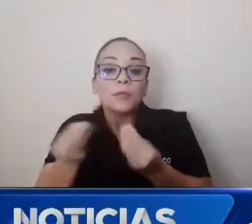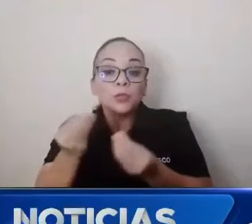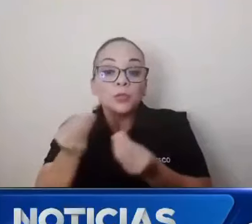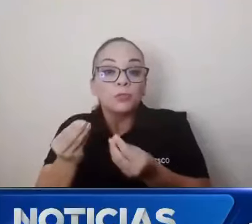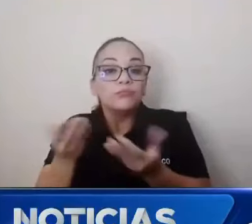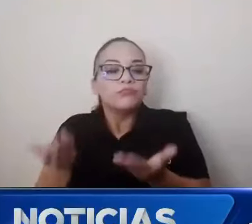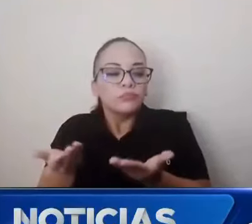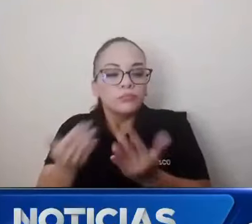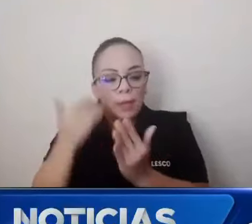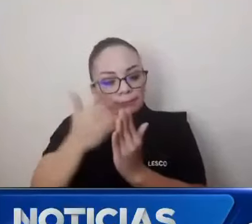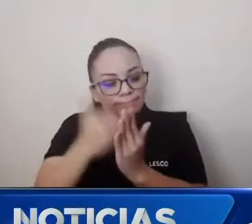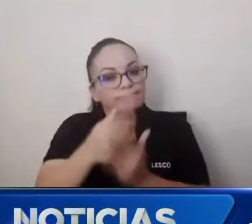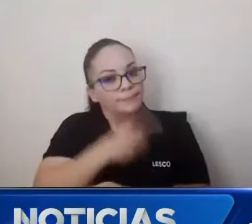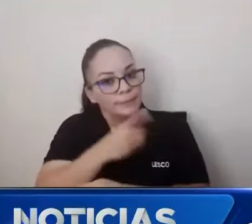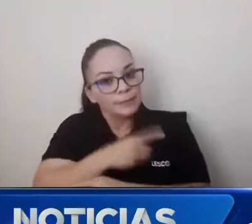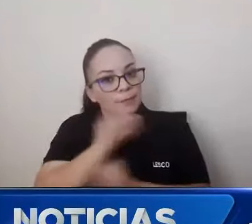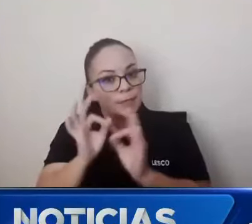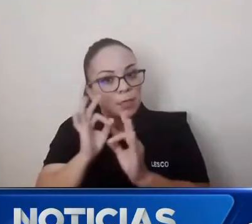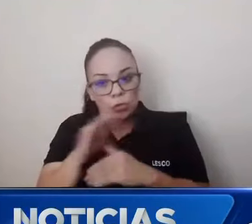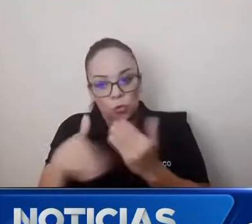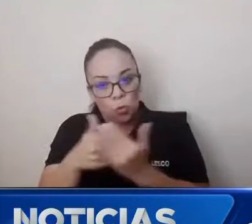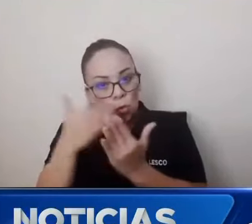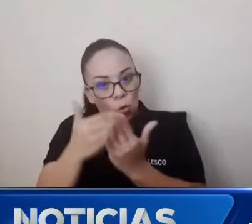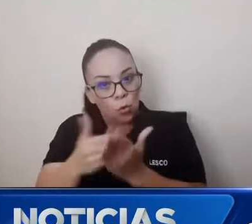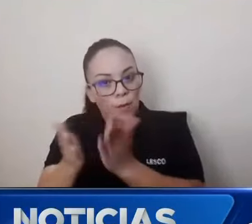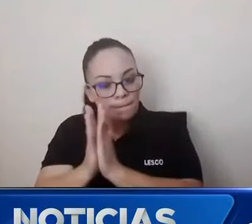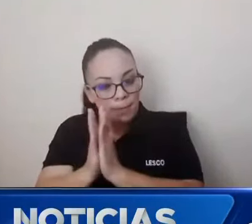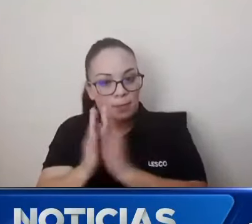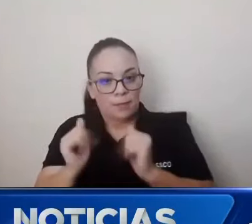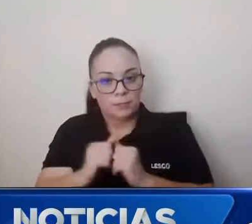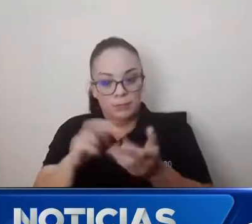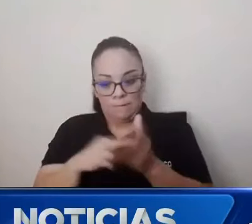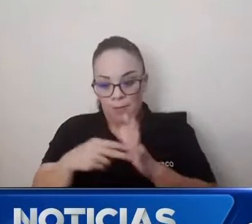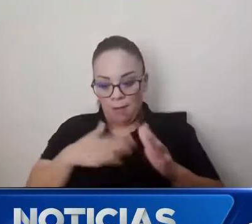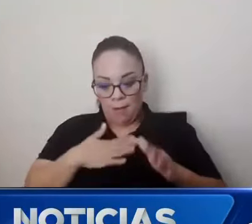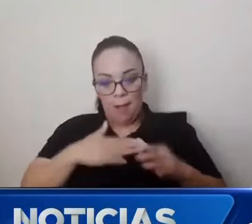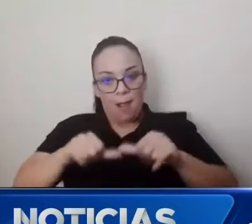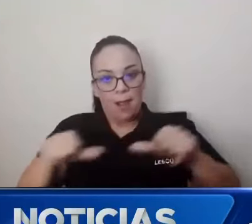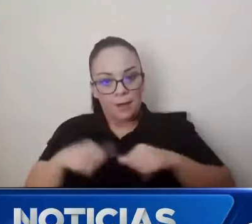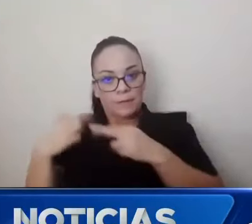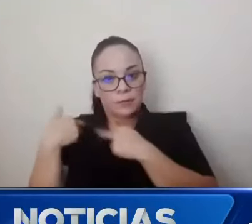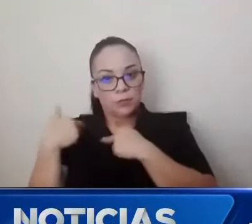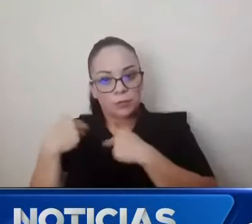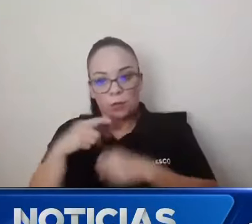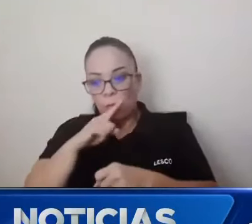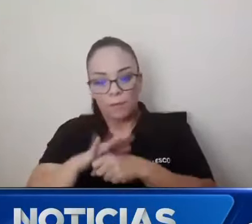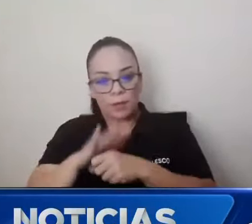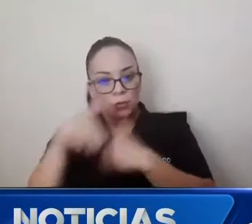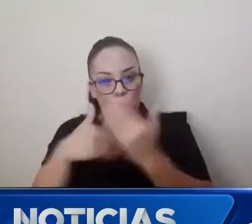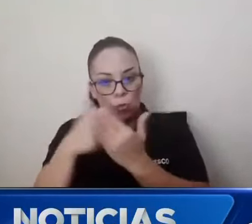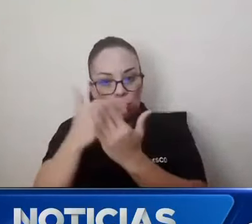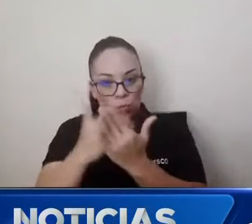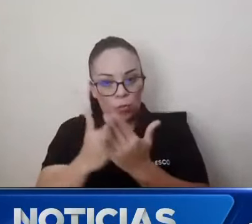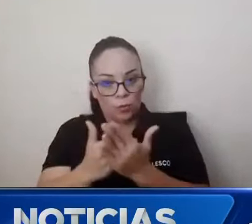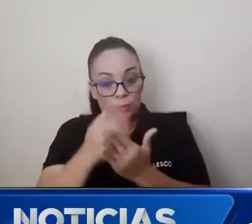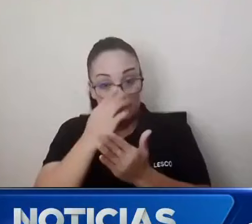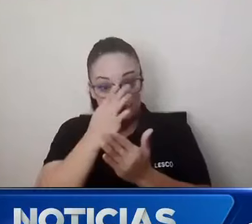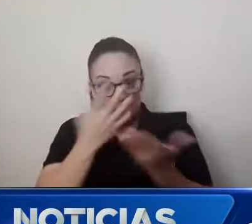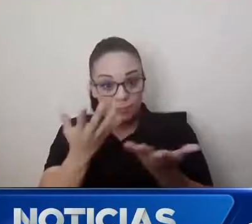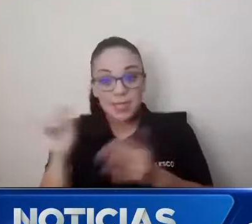cumplir disciplinadamente desde nuestras áreas de responsabilidad lo que tenemos que hacer en materia de seguridad